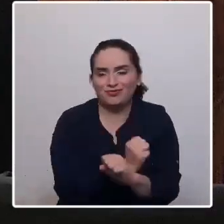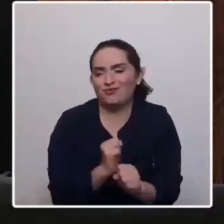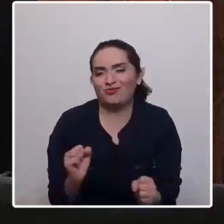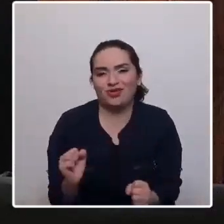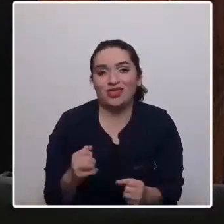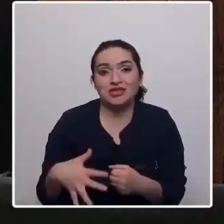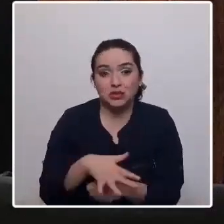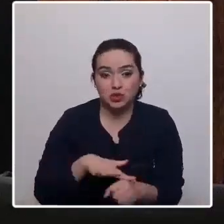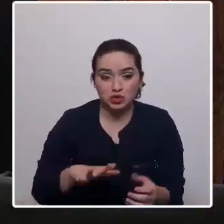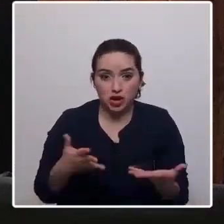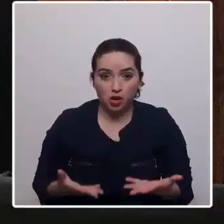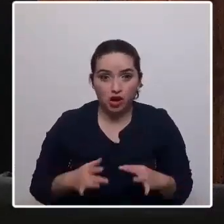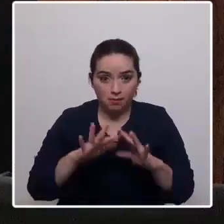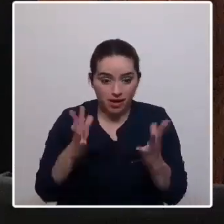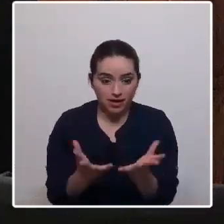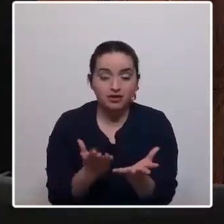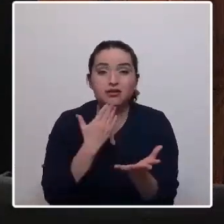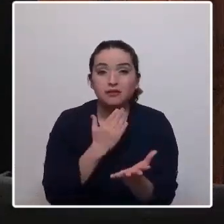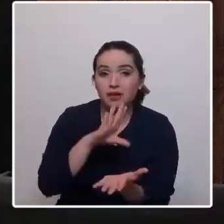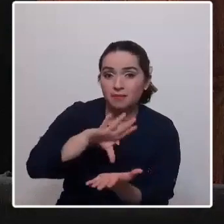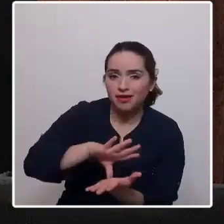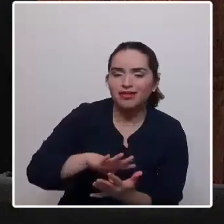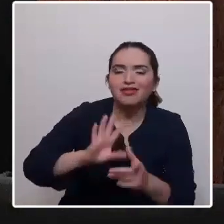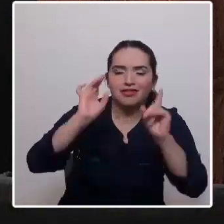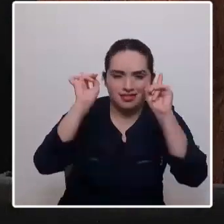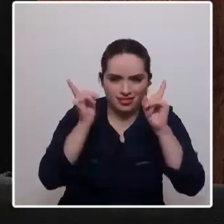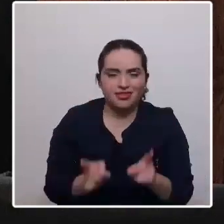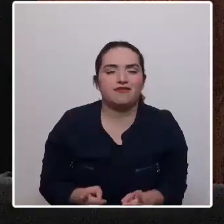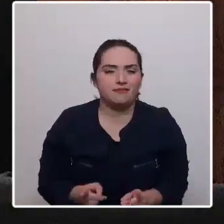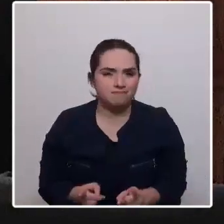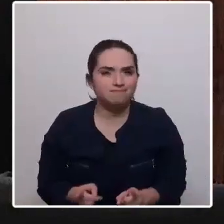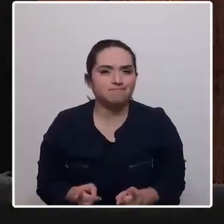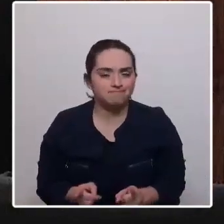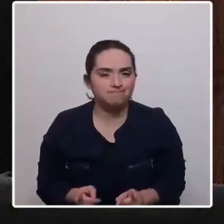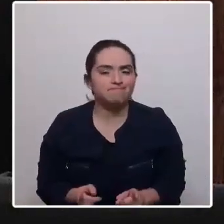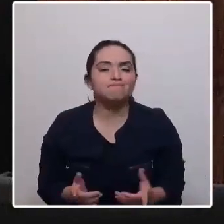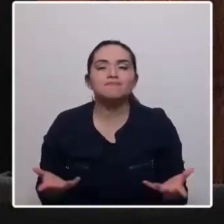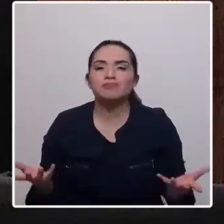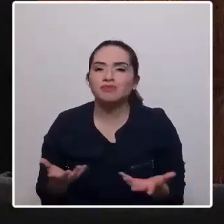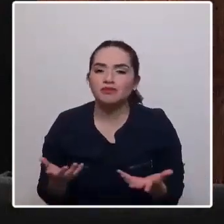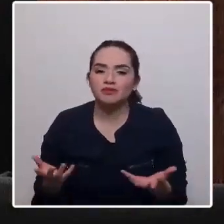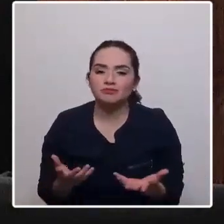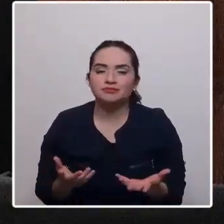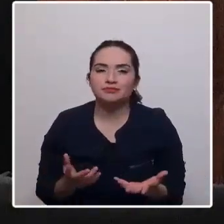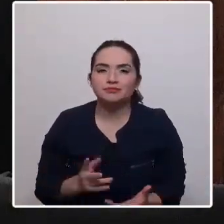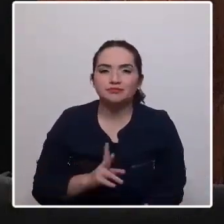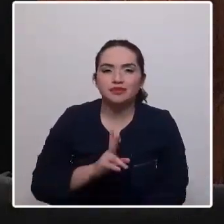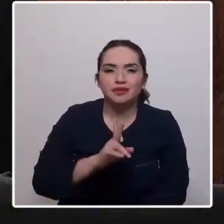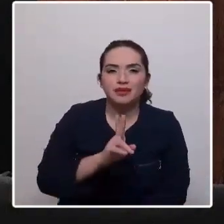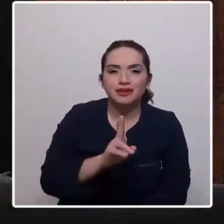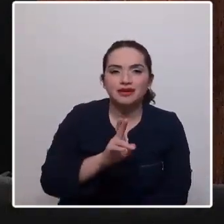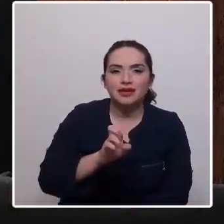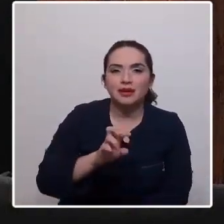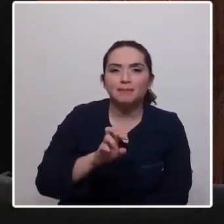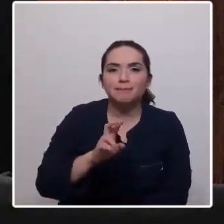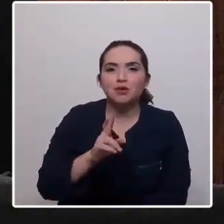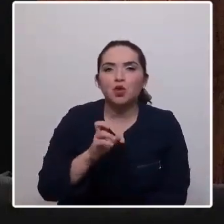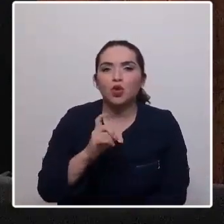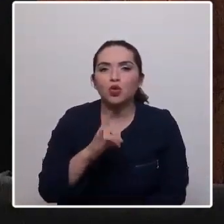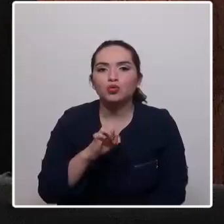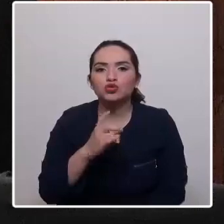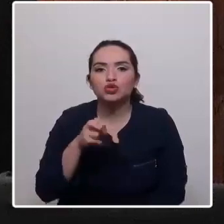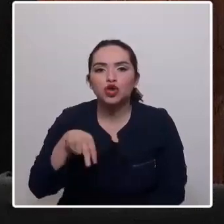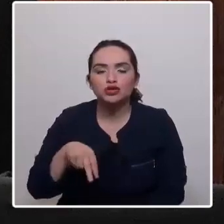nuestro planeta y nuestro país, debemos basarnos en lo que se denomina reproducción simple, la cual